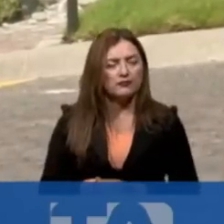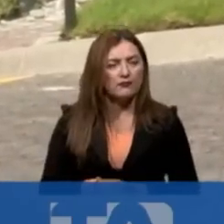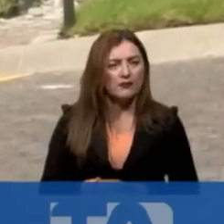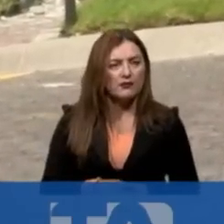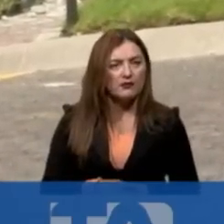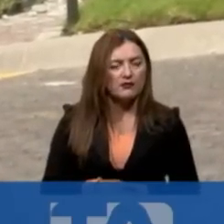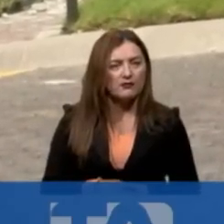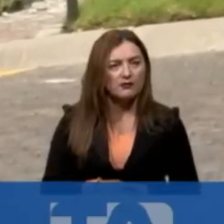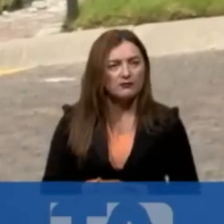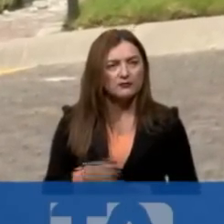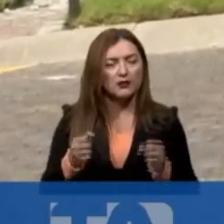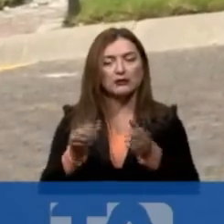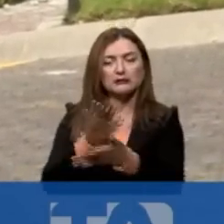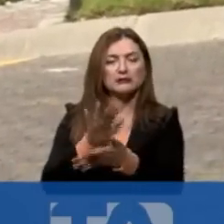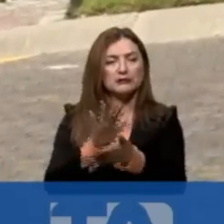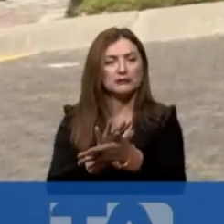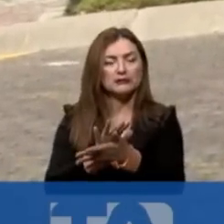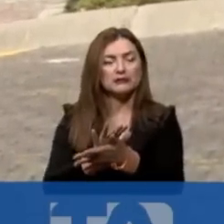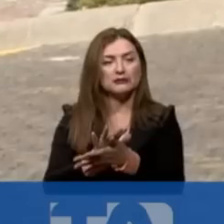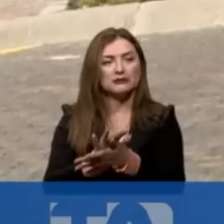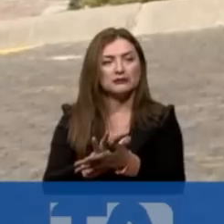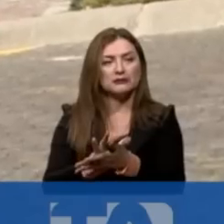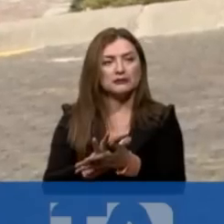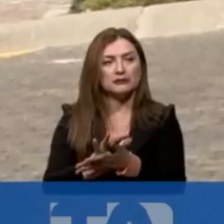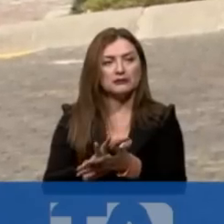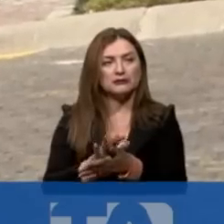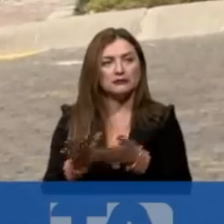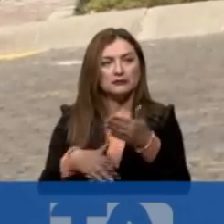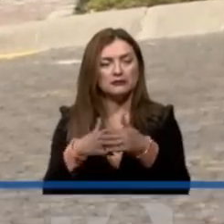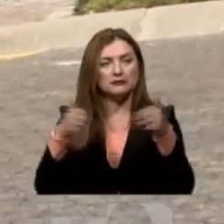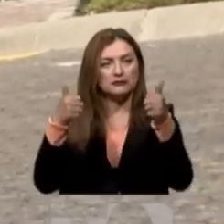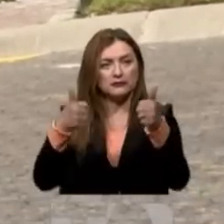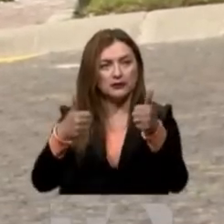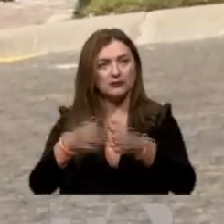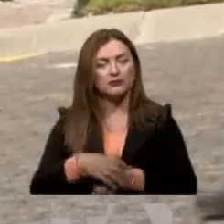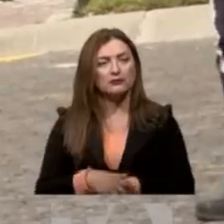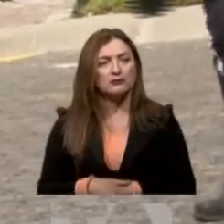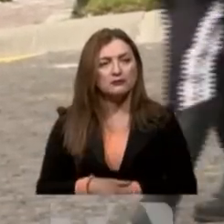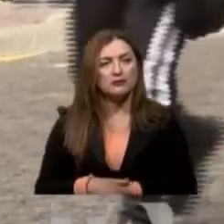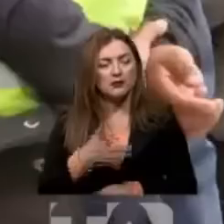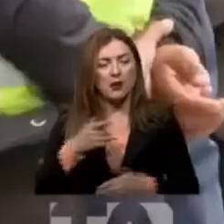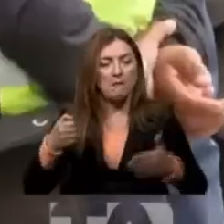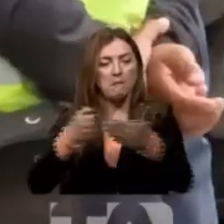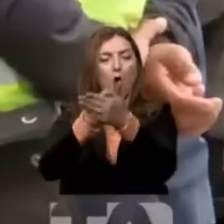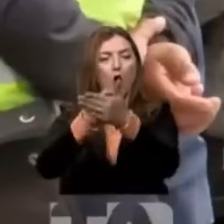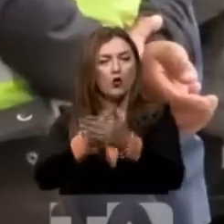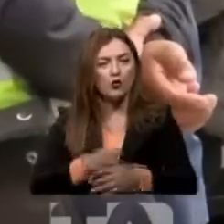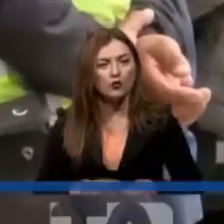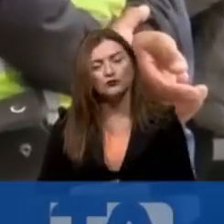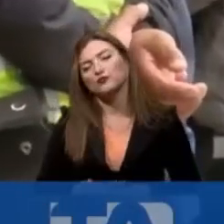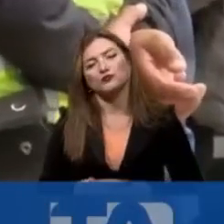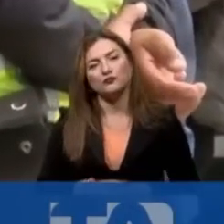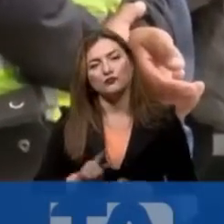momento el señor conductor nos dijo tranquilos, no pasa nada, vamos a estar bien. De ahí lo que sentí es el golpe. De acuerdo a las